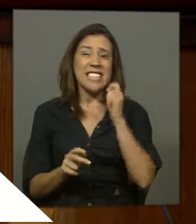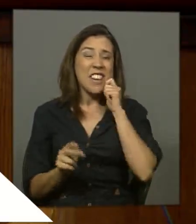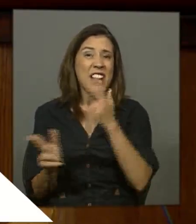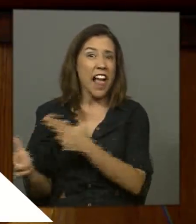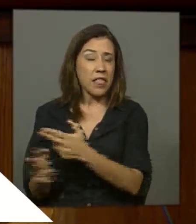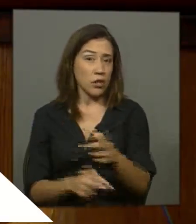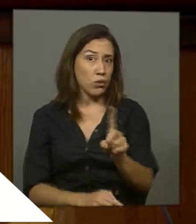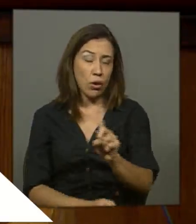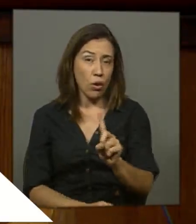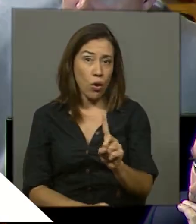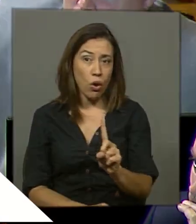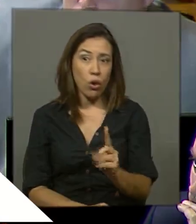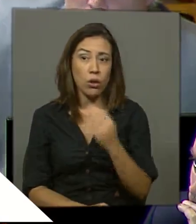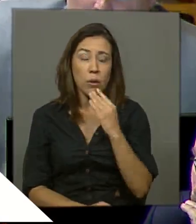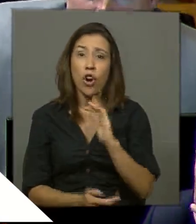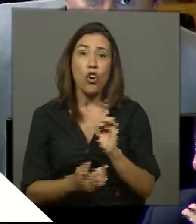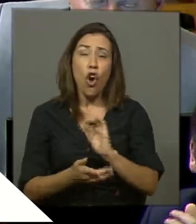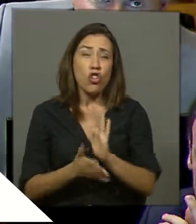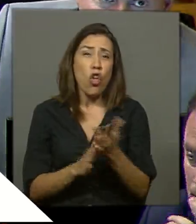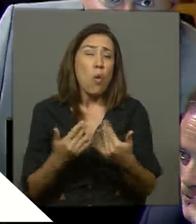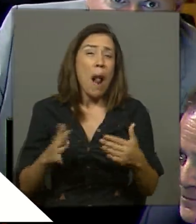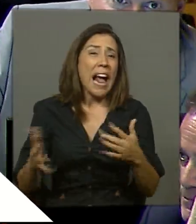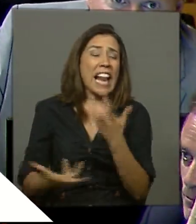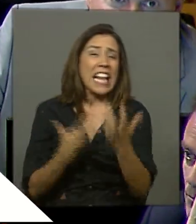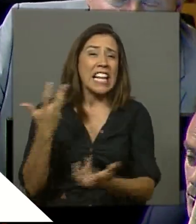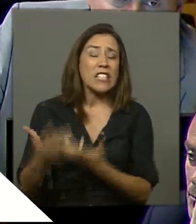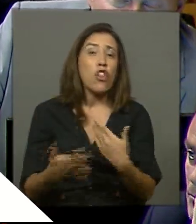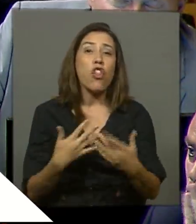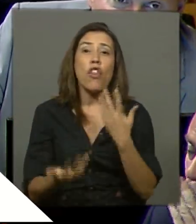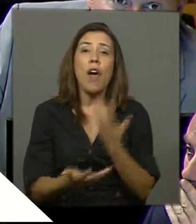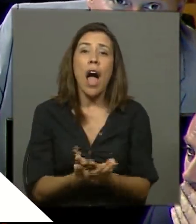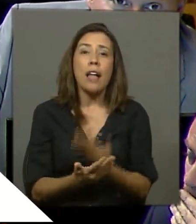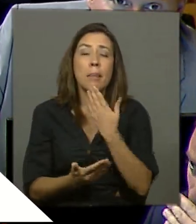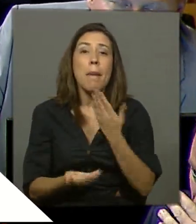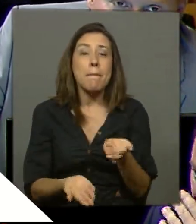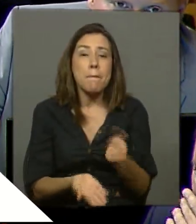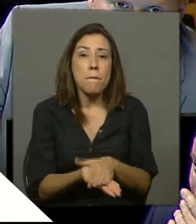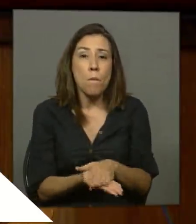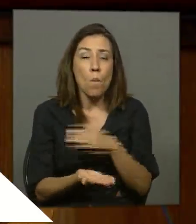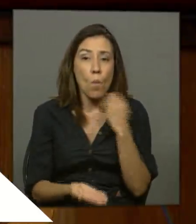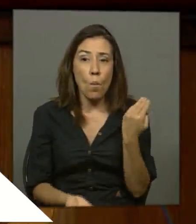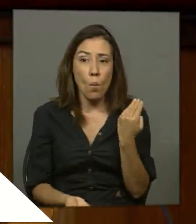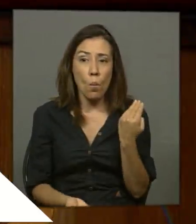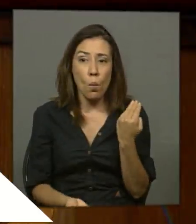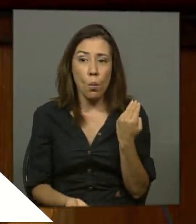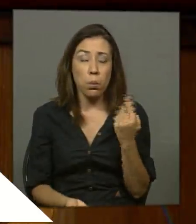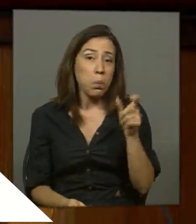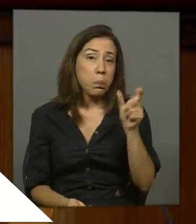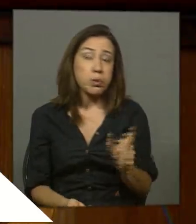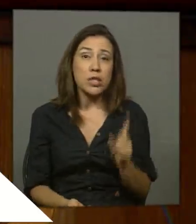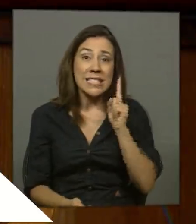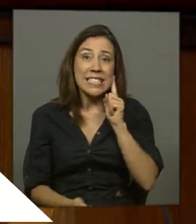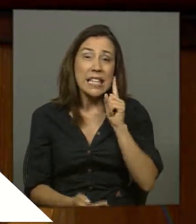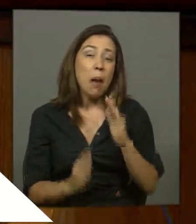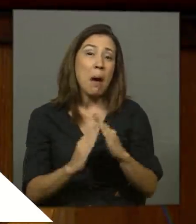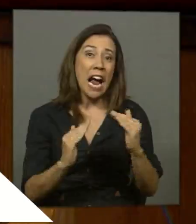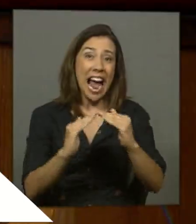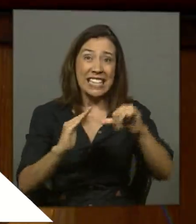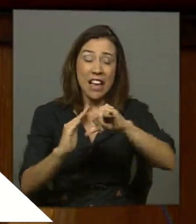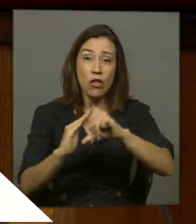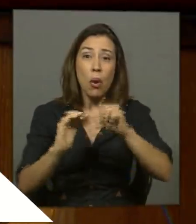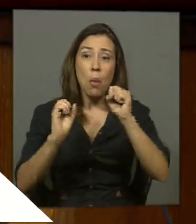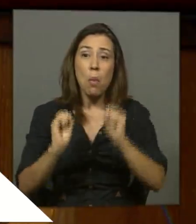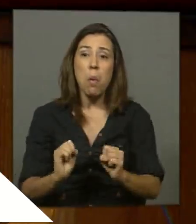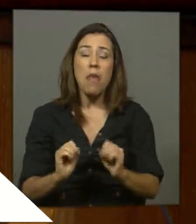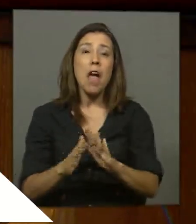terrorista tampoco noto incendio donde ocurre además una muerte una persona que está dentro de una casa puede